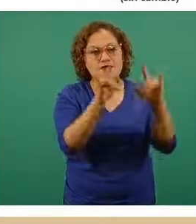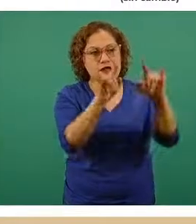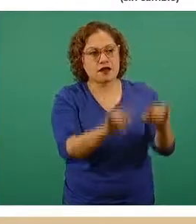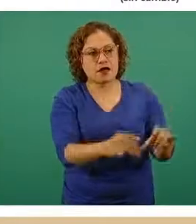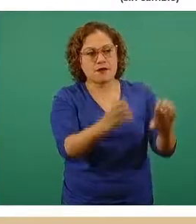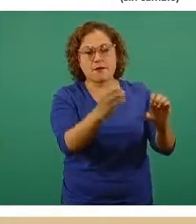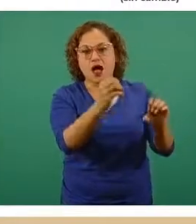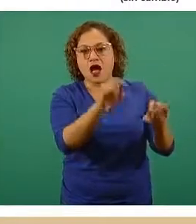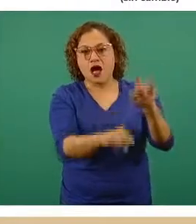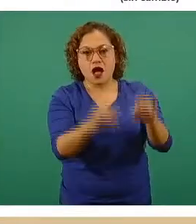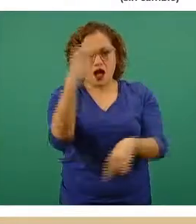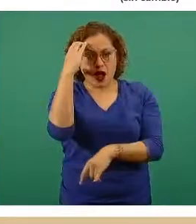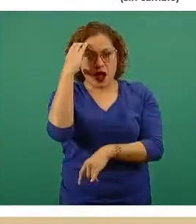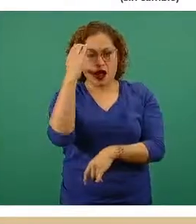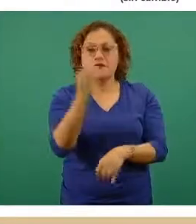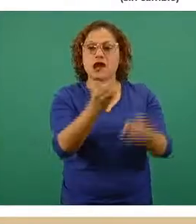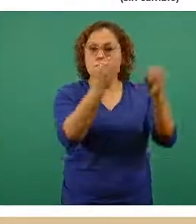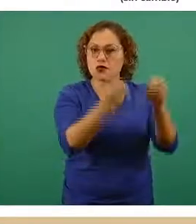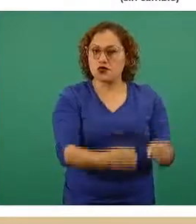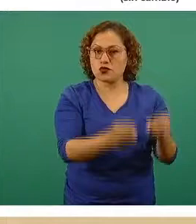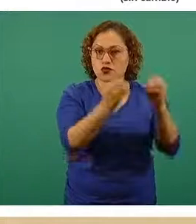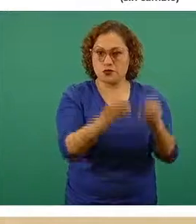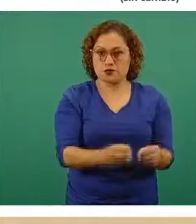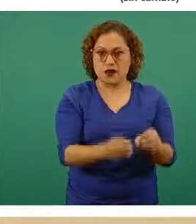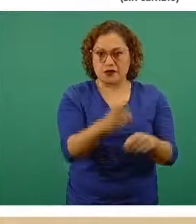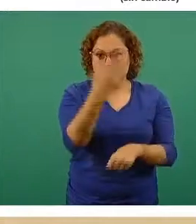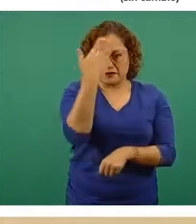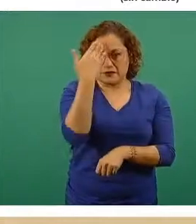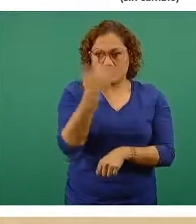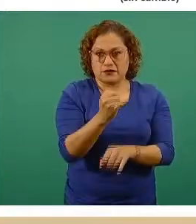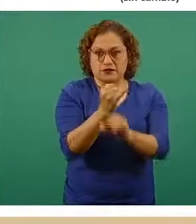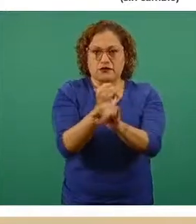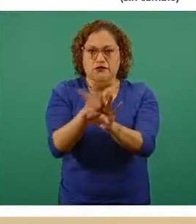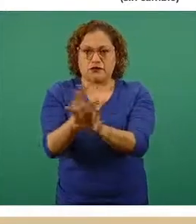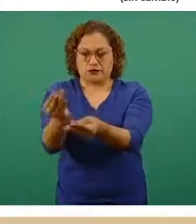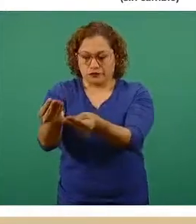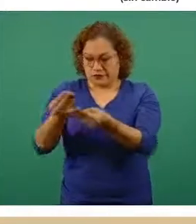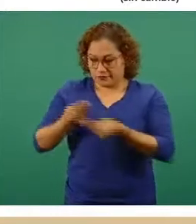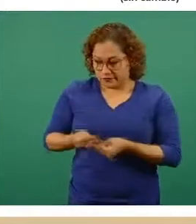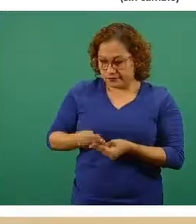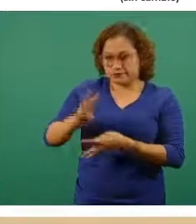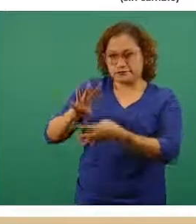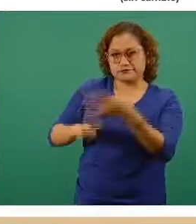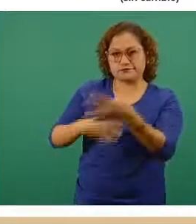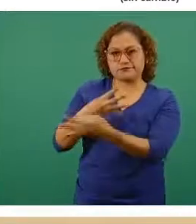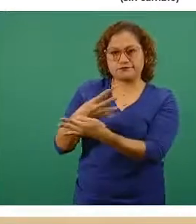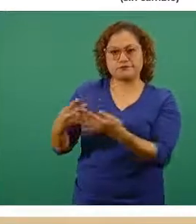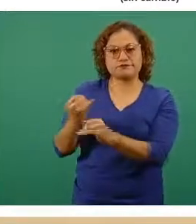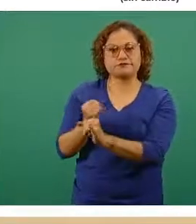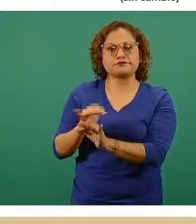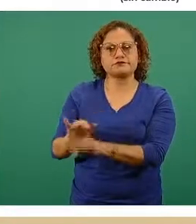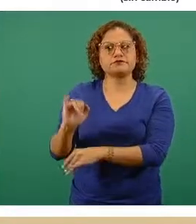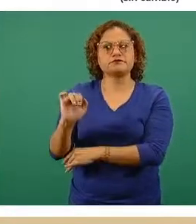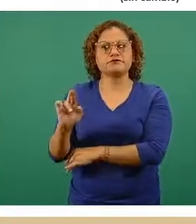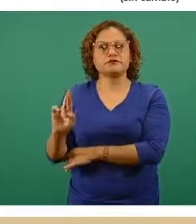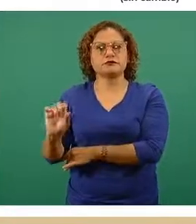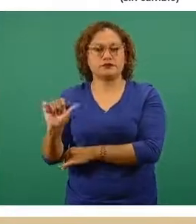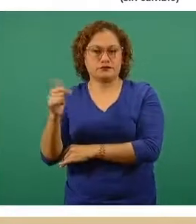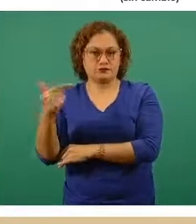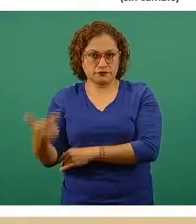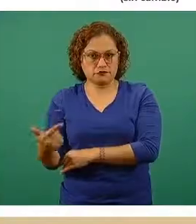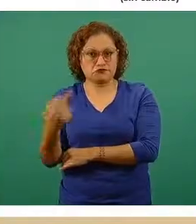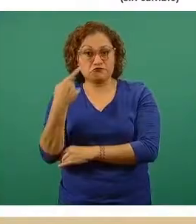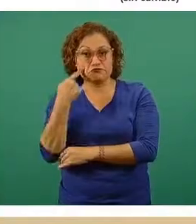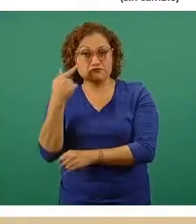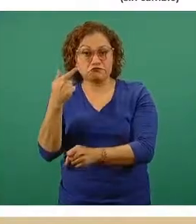toda esta red de hospitales que reportan a la red IRAC, no existe en este momento ninguna